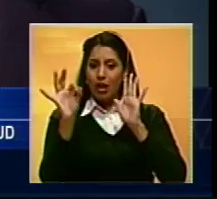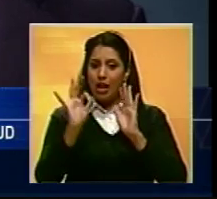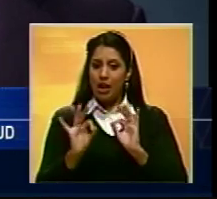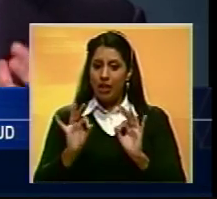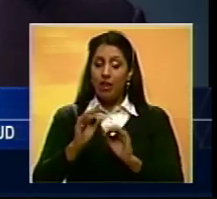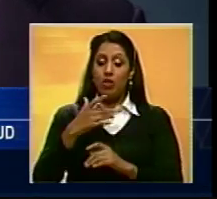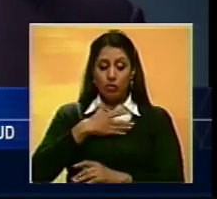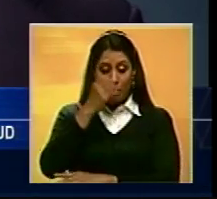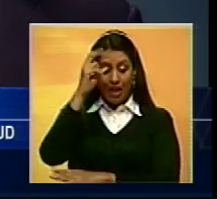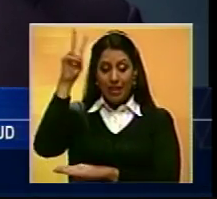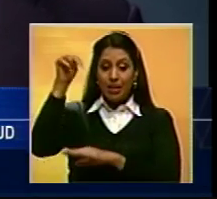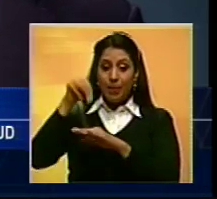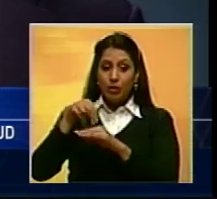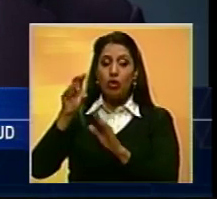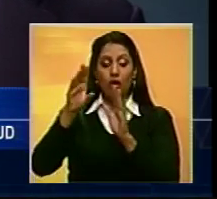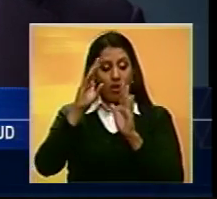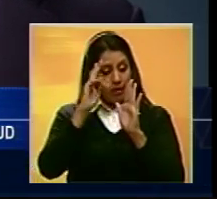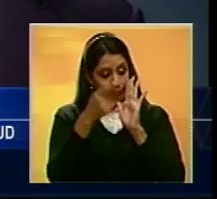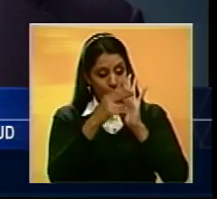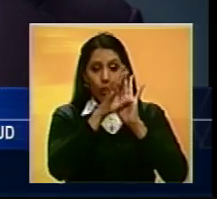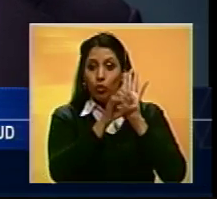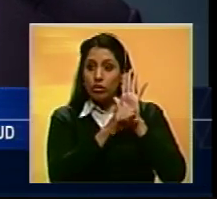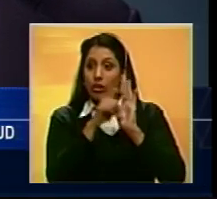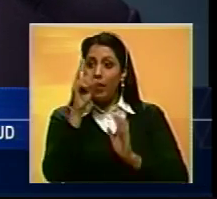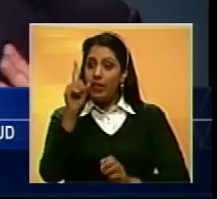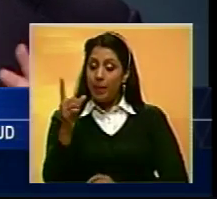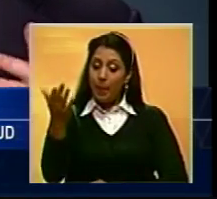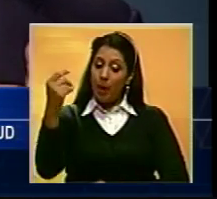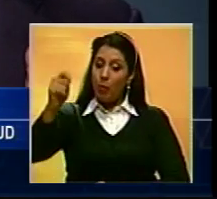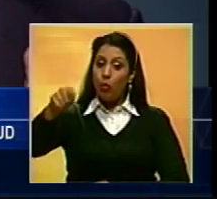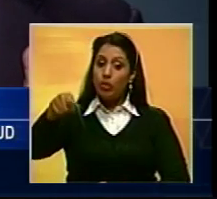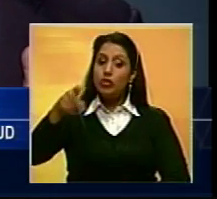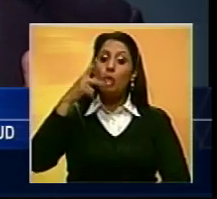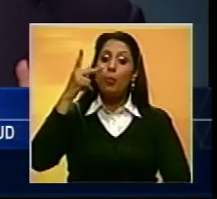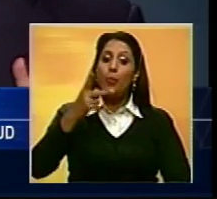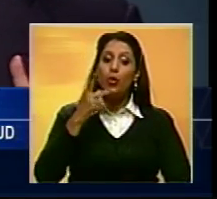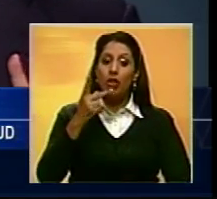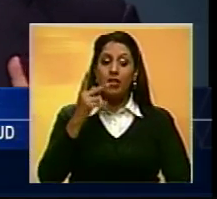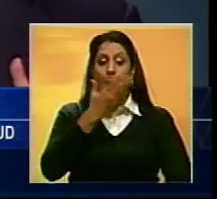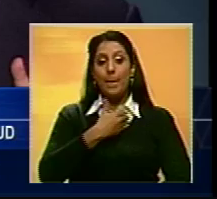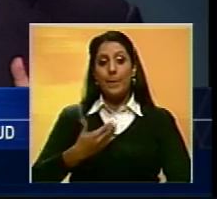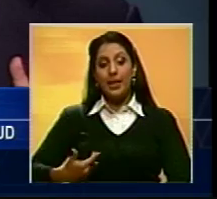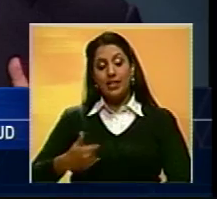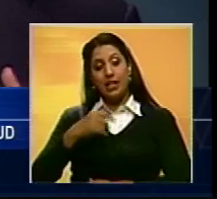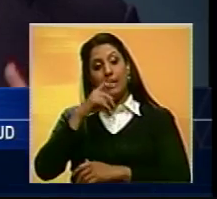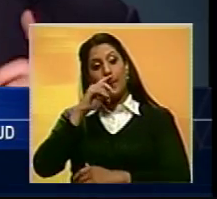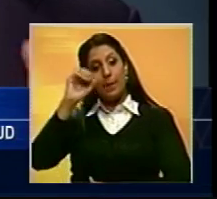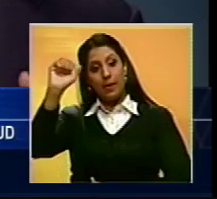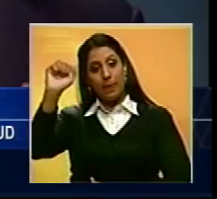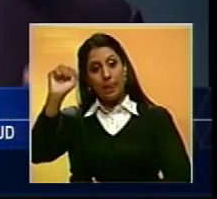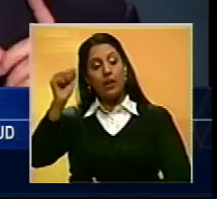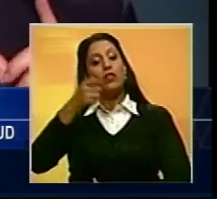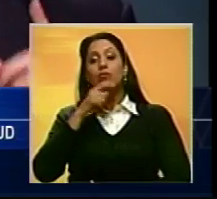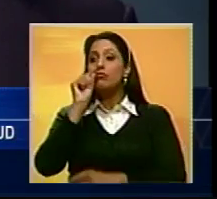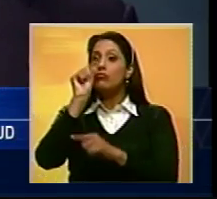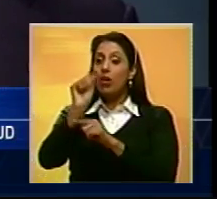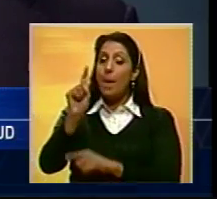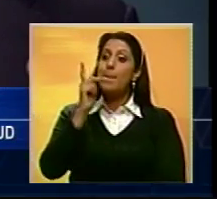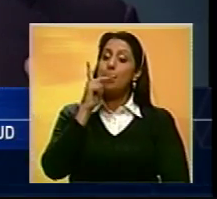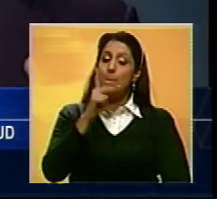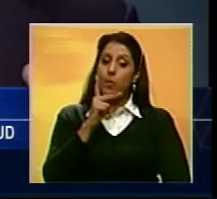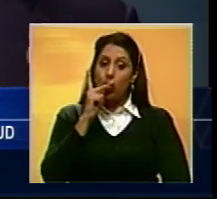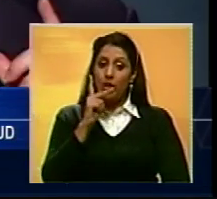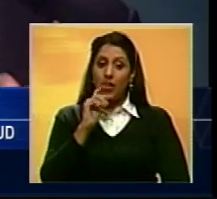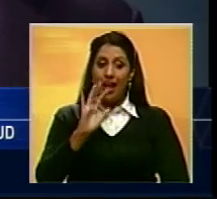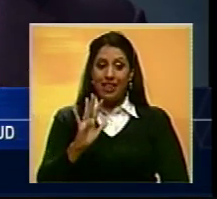Asamblea, por la Constitución, tiene el derecho de hacerle un juicio político al presidente de la República y decir que